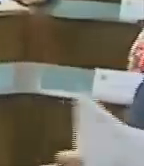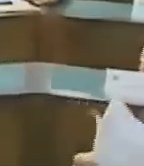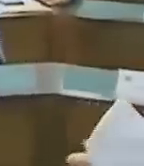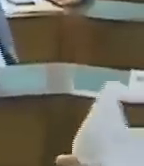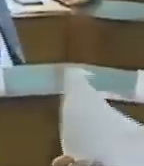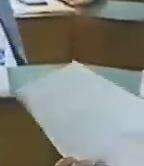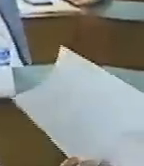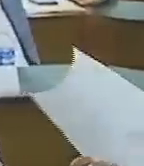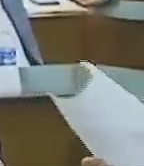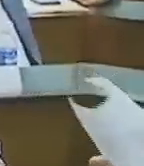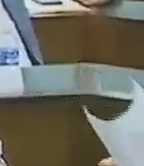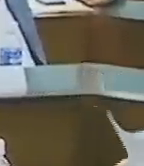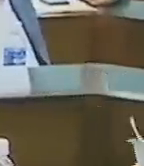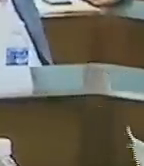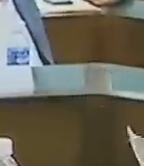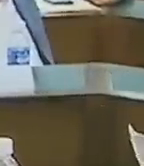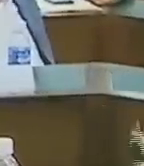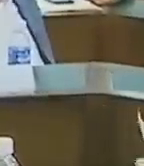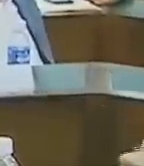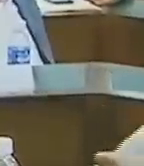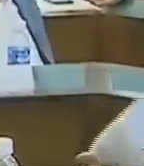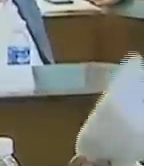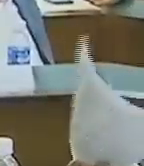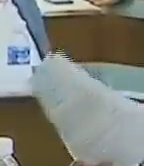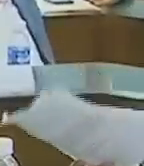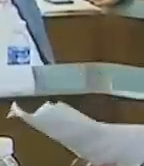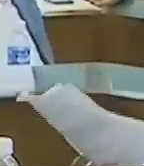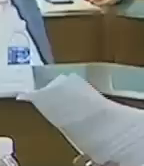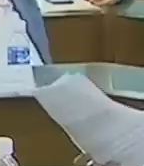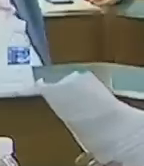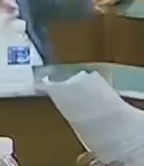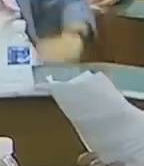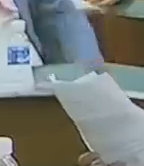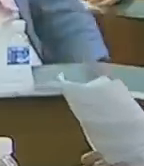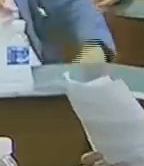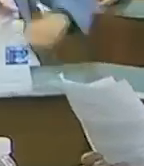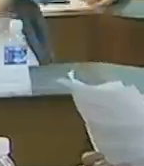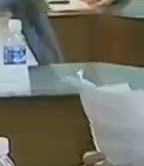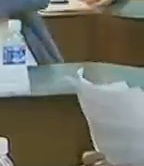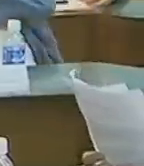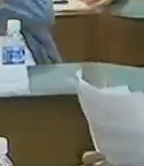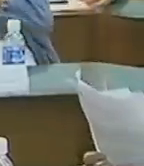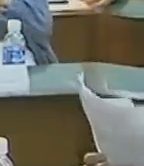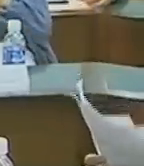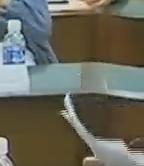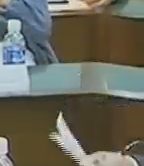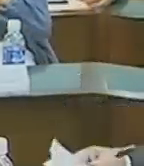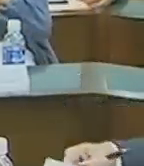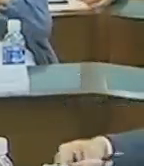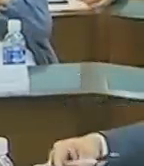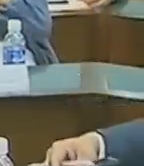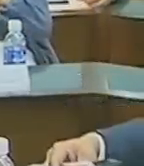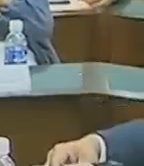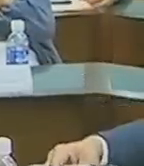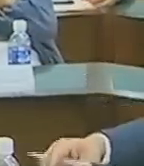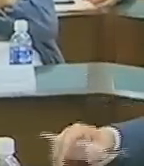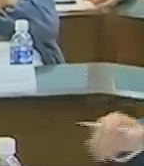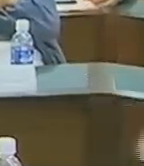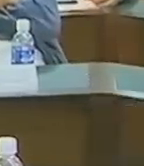Y si bien los estudiantes venezolanos, no estoy hablando nada más de la Universidad Central de Venezuela, sino de todas las